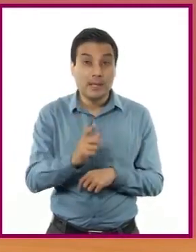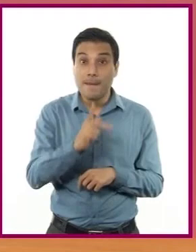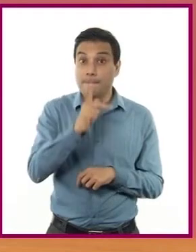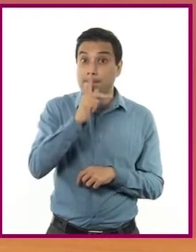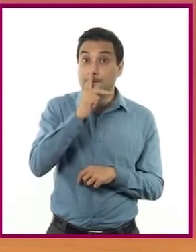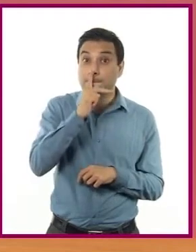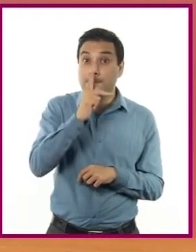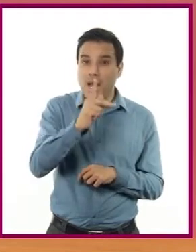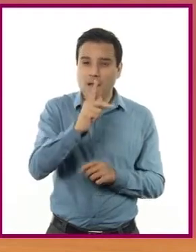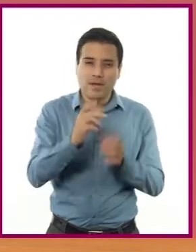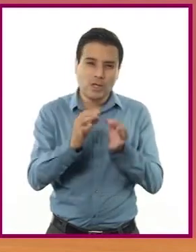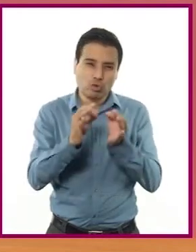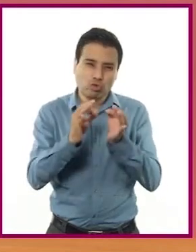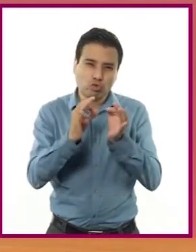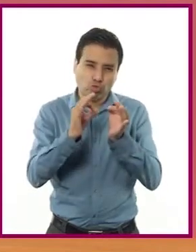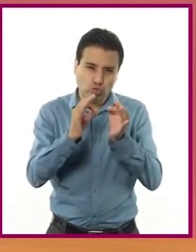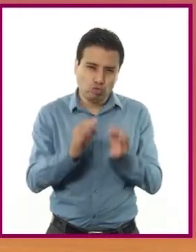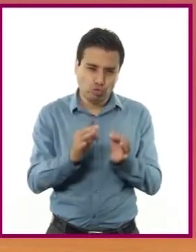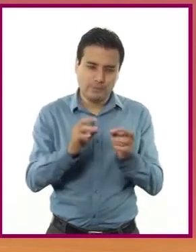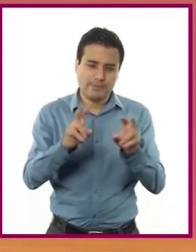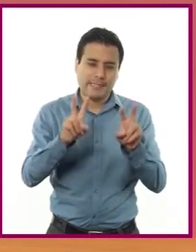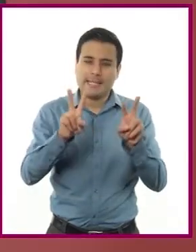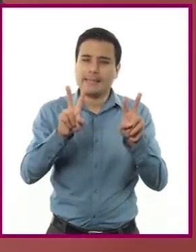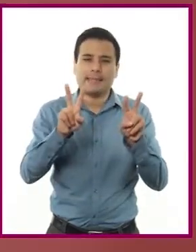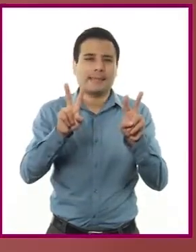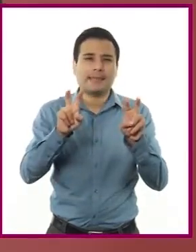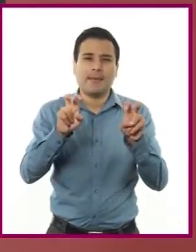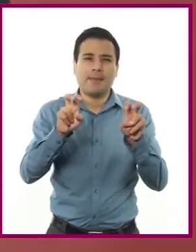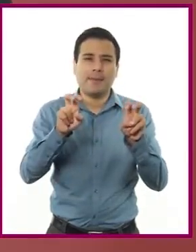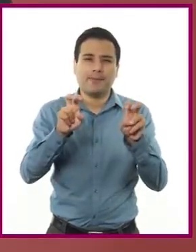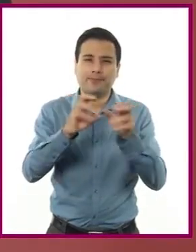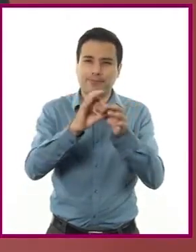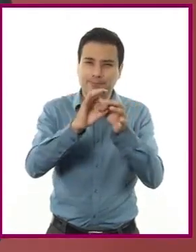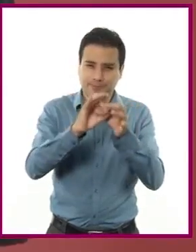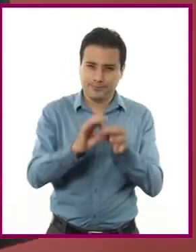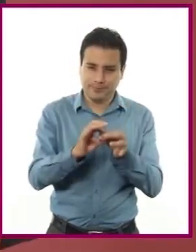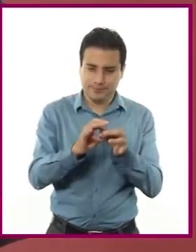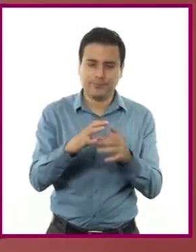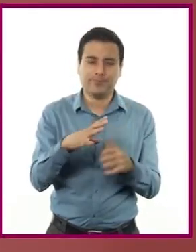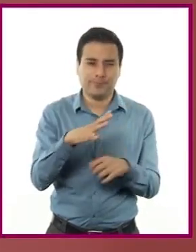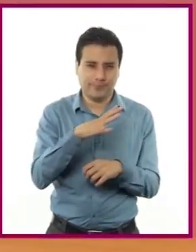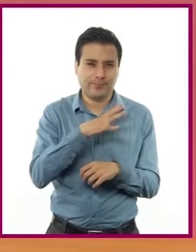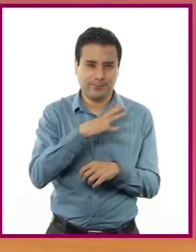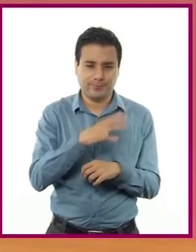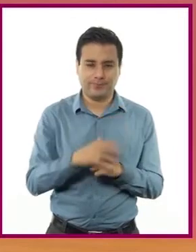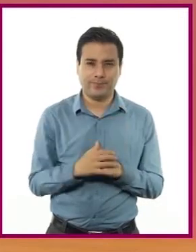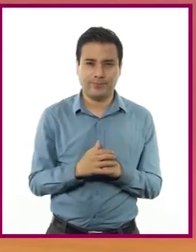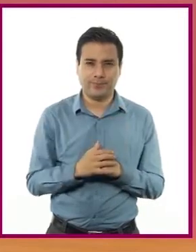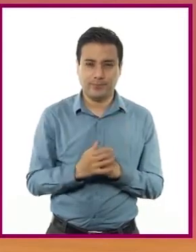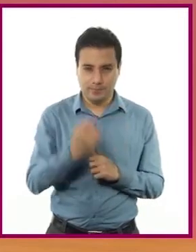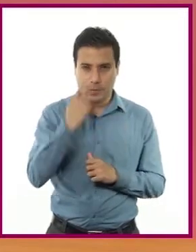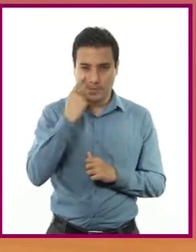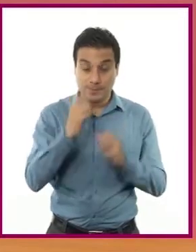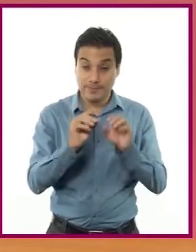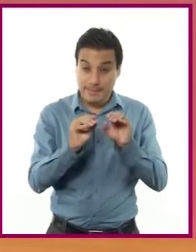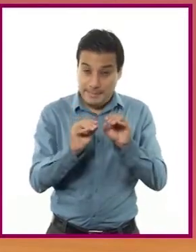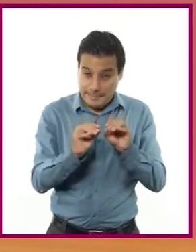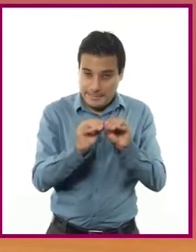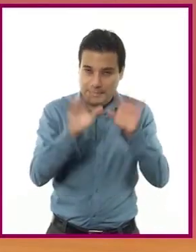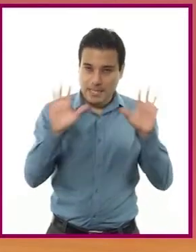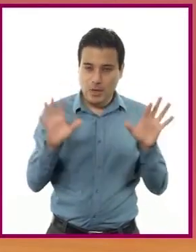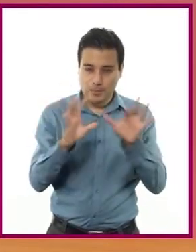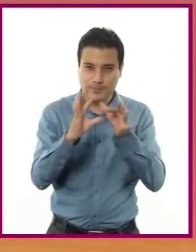técnico relacionado con una temática en particular. Pero para que quede más claro este tema sobre el